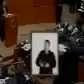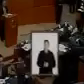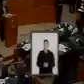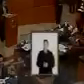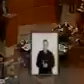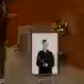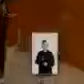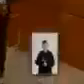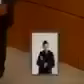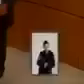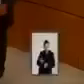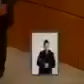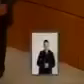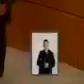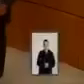Con su venia.